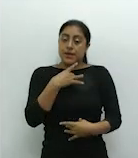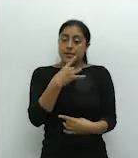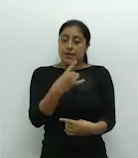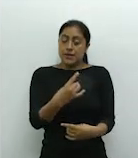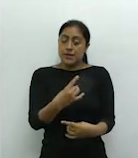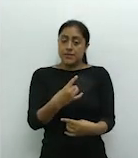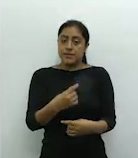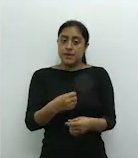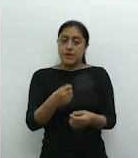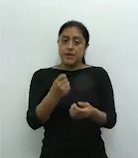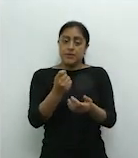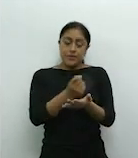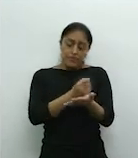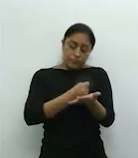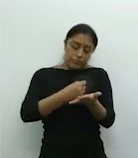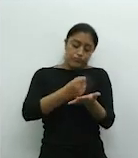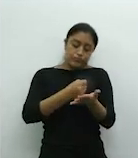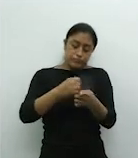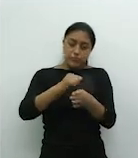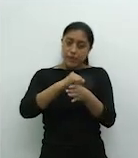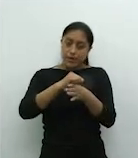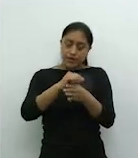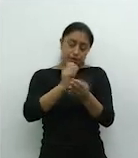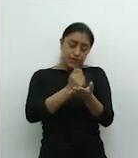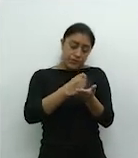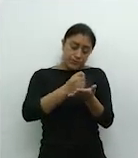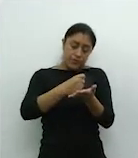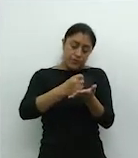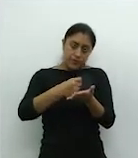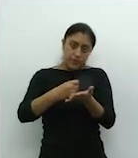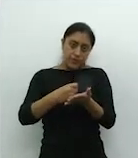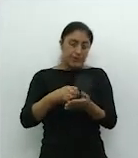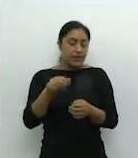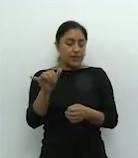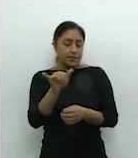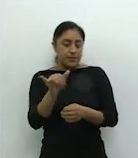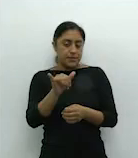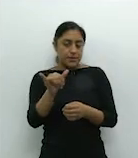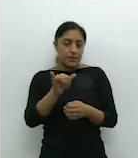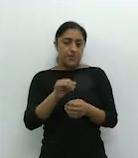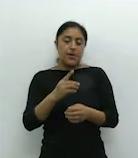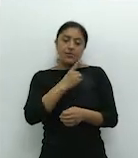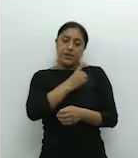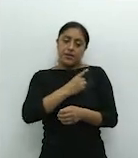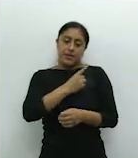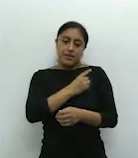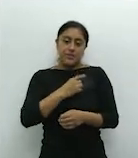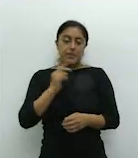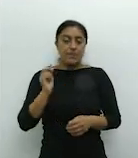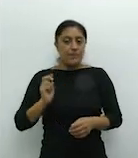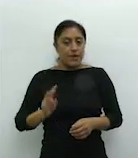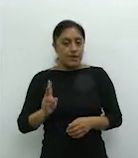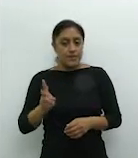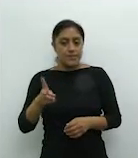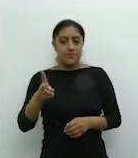interesado practique frecuentemente los trazos para que al llegar a realizarla en el PAD se inscriba la deseada para siempre.